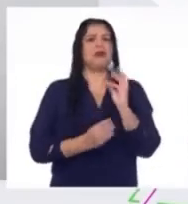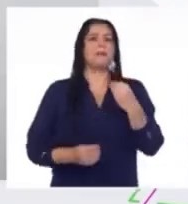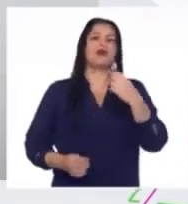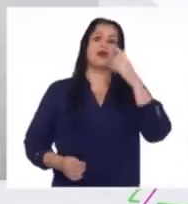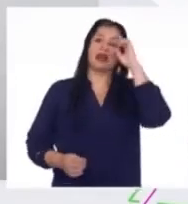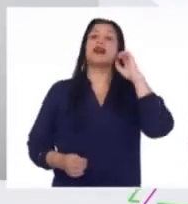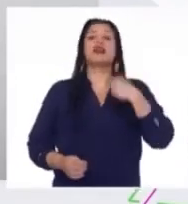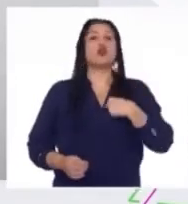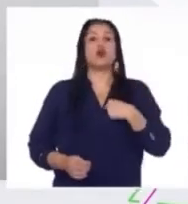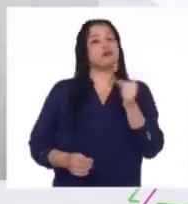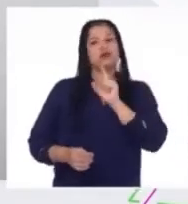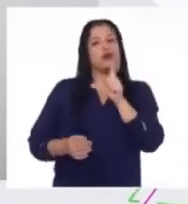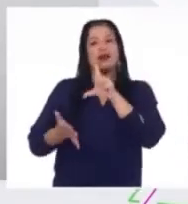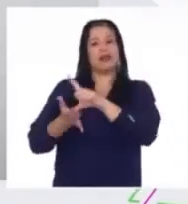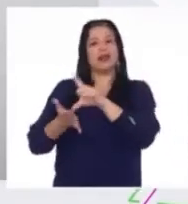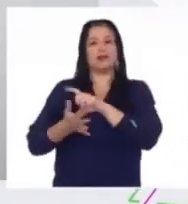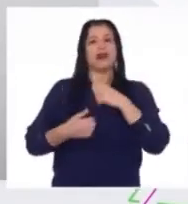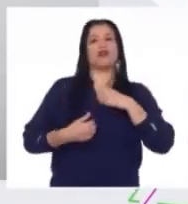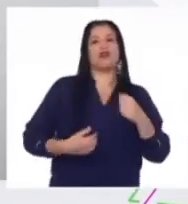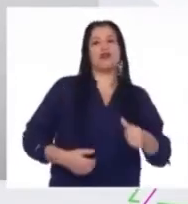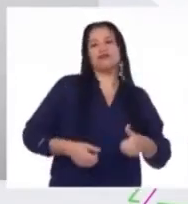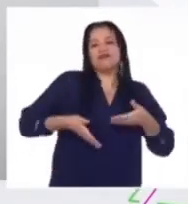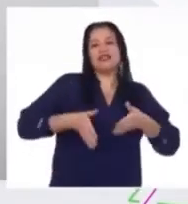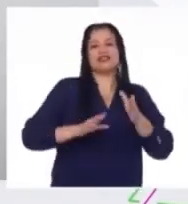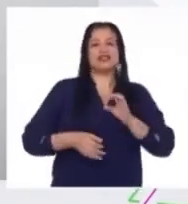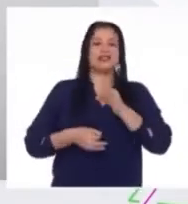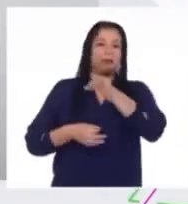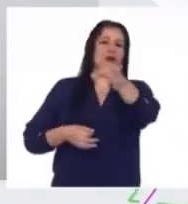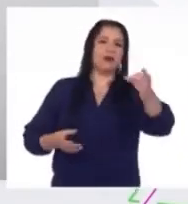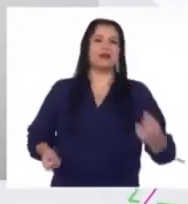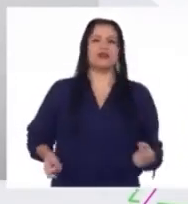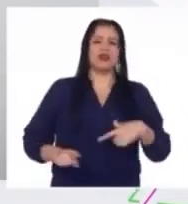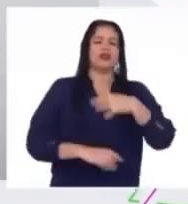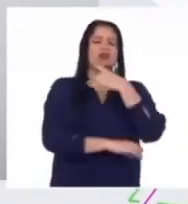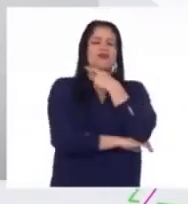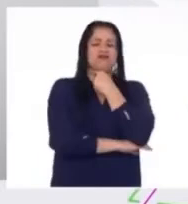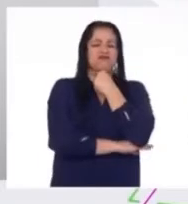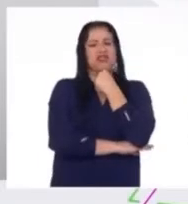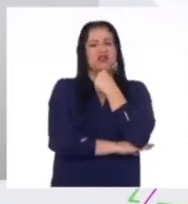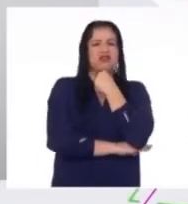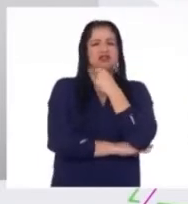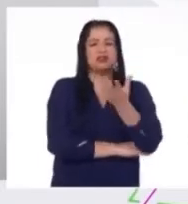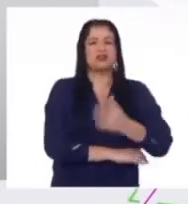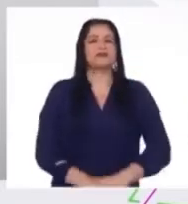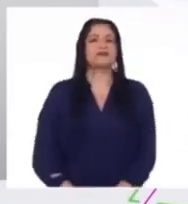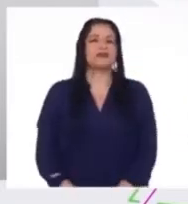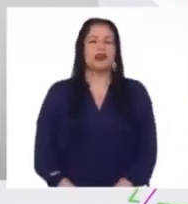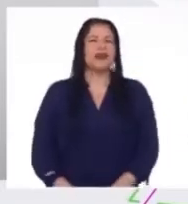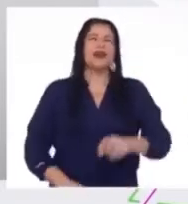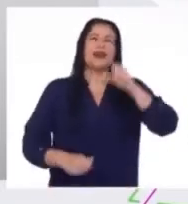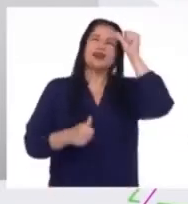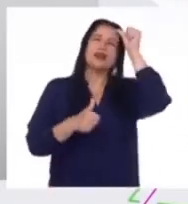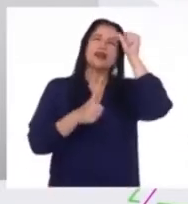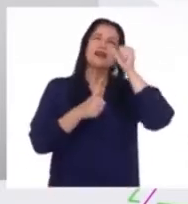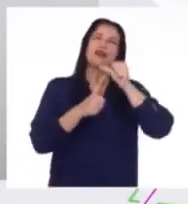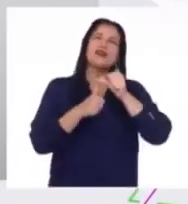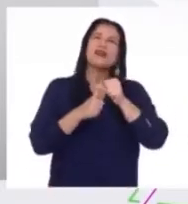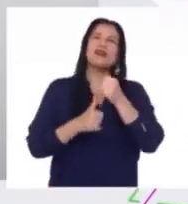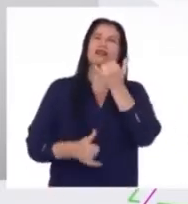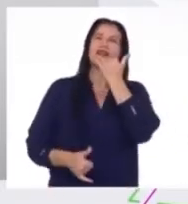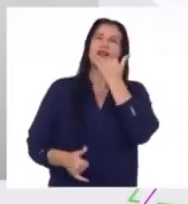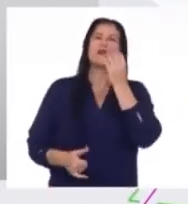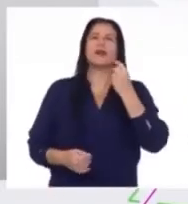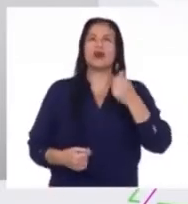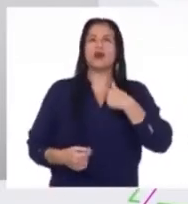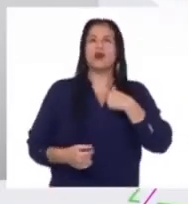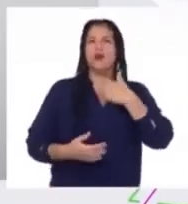ser provinciana, lo cual era muy curioso. No recuerdo por qué. Bueno, yo